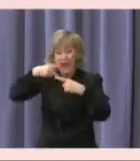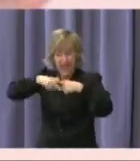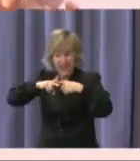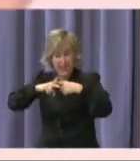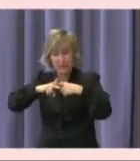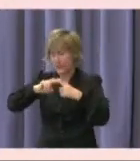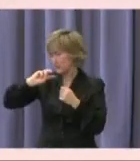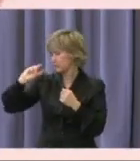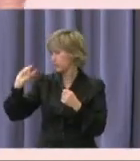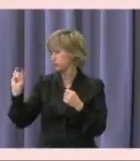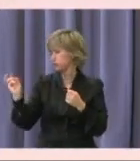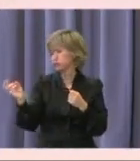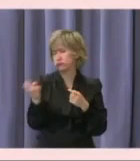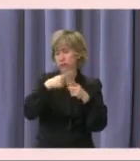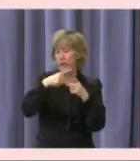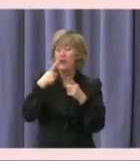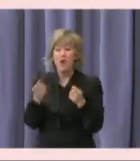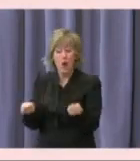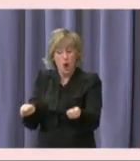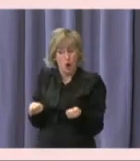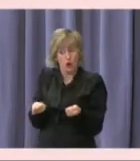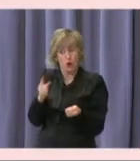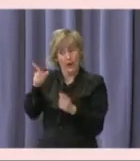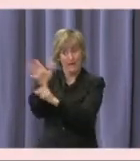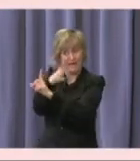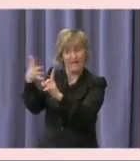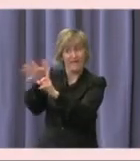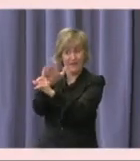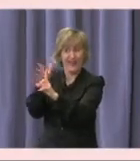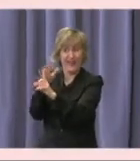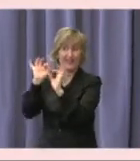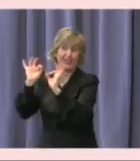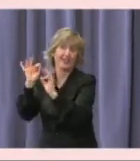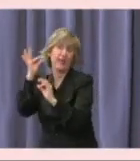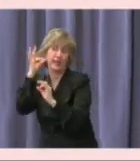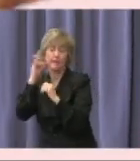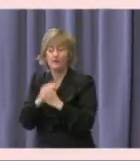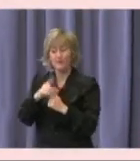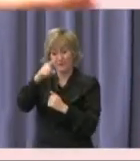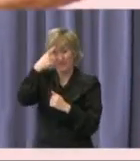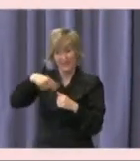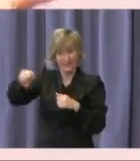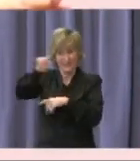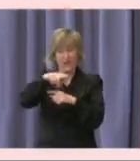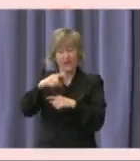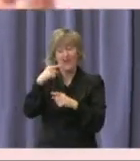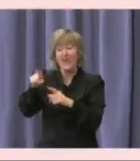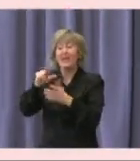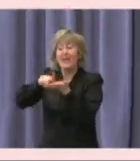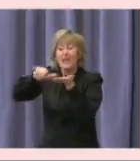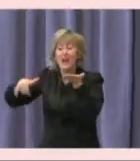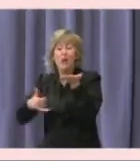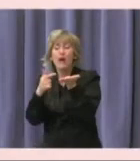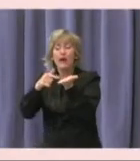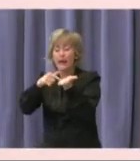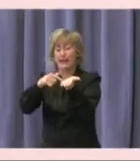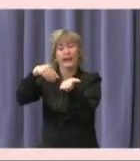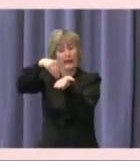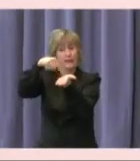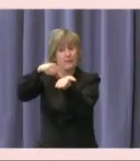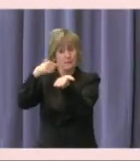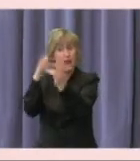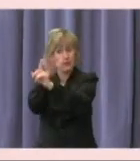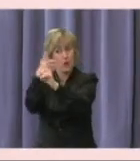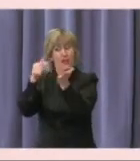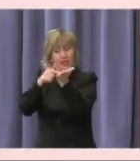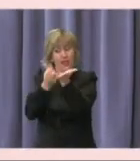que nos sirve para prevenir la violencia de género. Porque no nos olvidemos que el lenguaje está en la base de la violencia de género. Que siempre lo